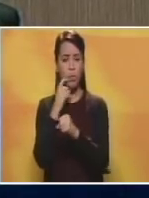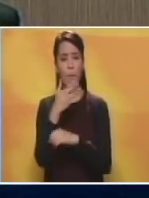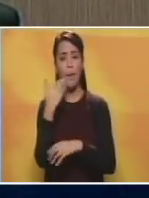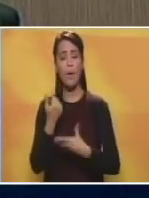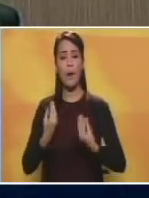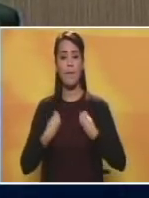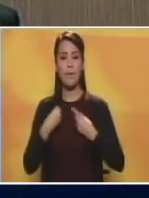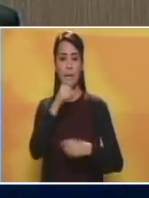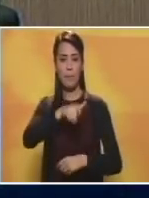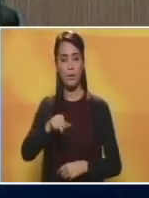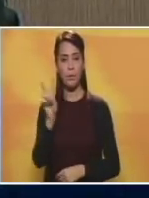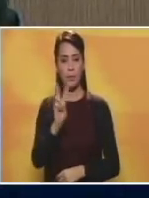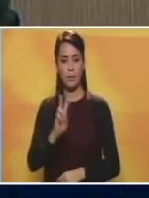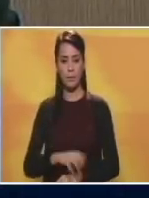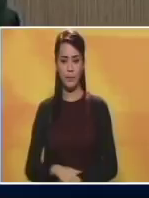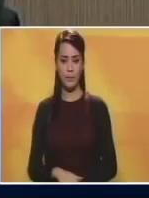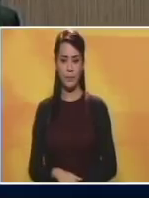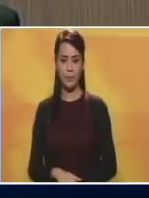los venezolanos.